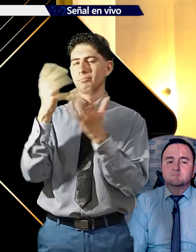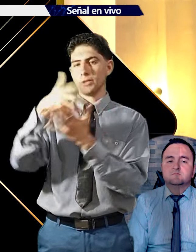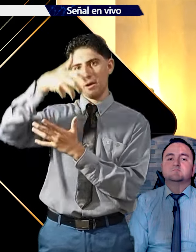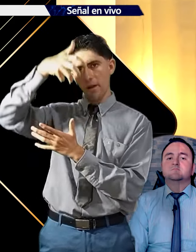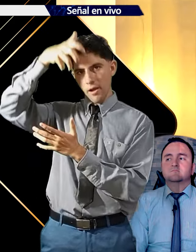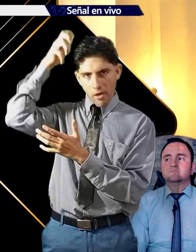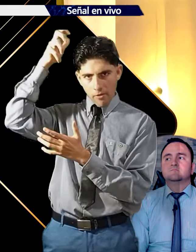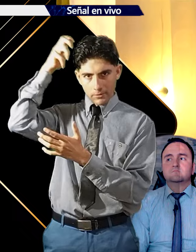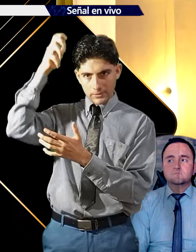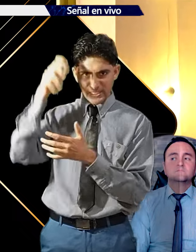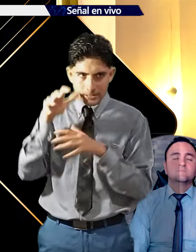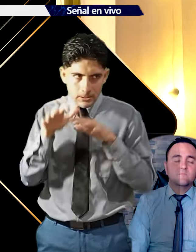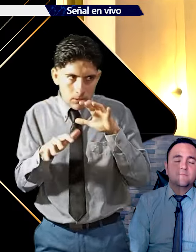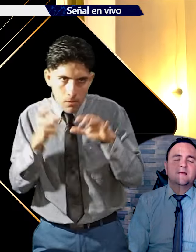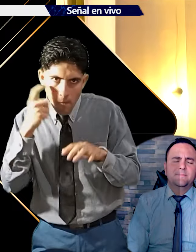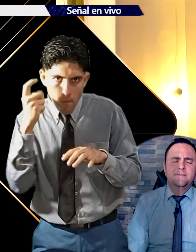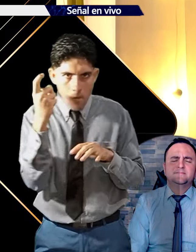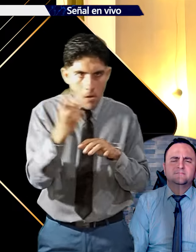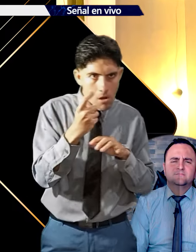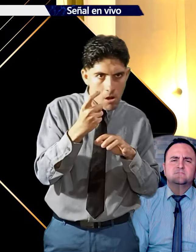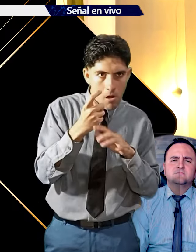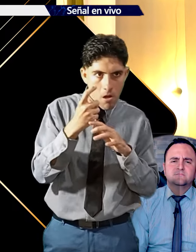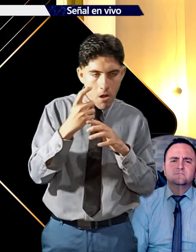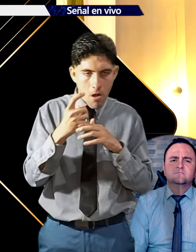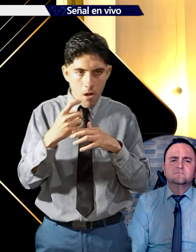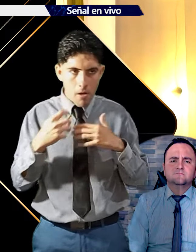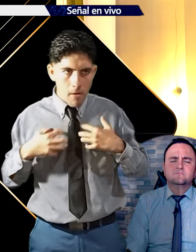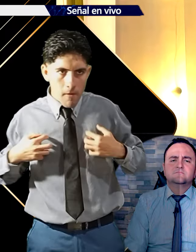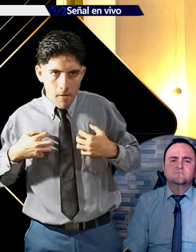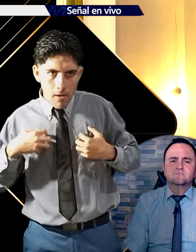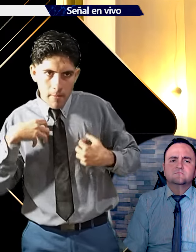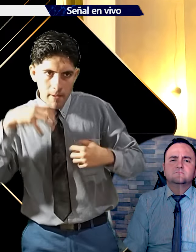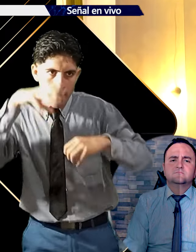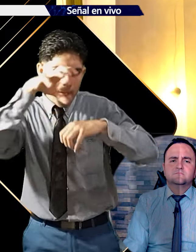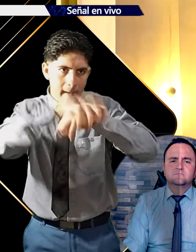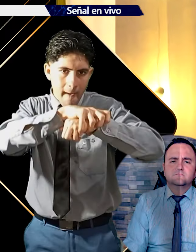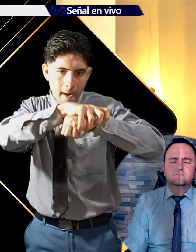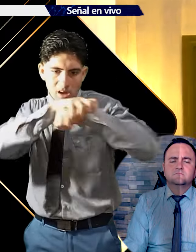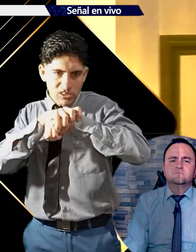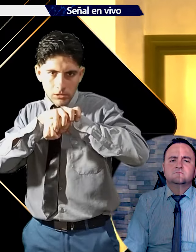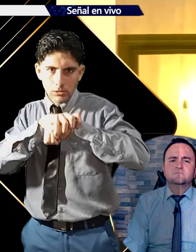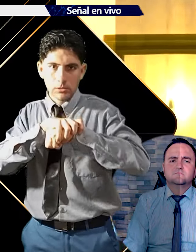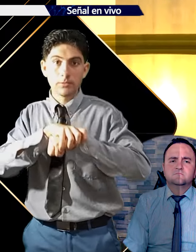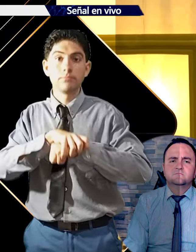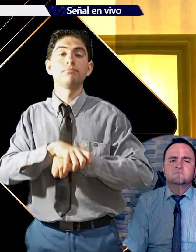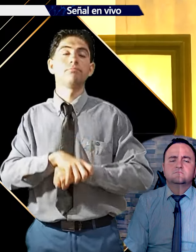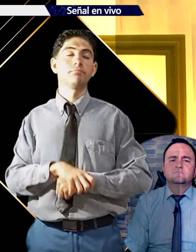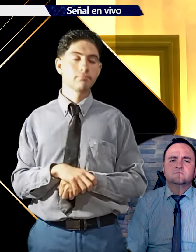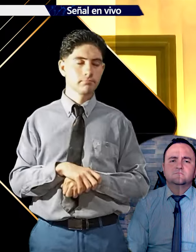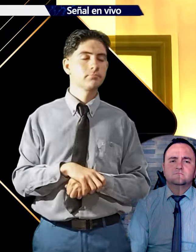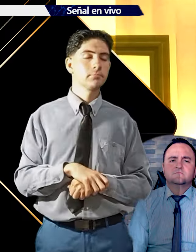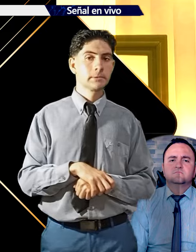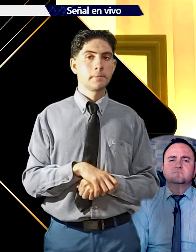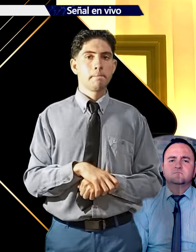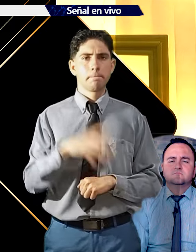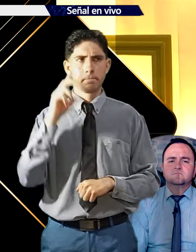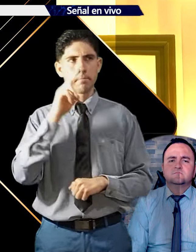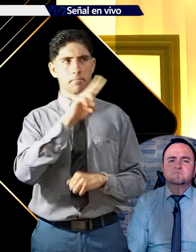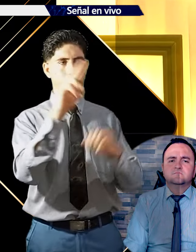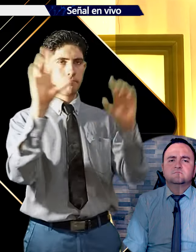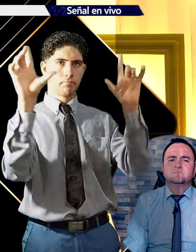como león que va tras la presa y no descansa hasta que no la atrapa. Y alguna